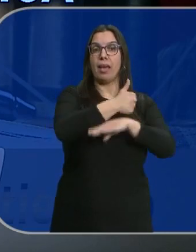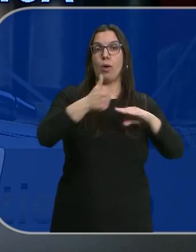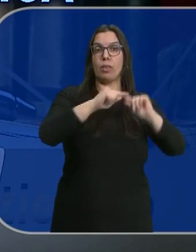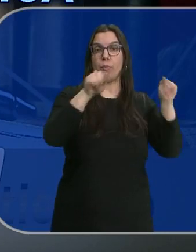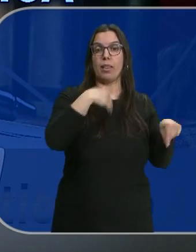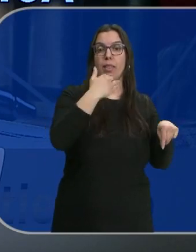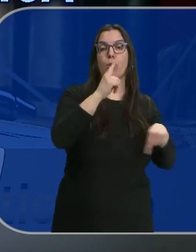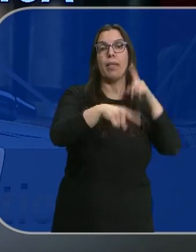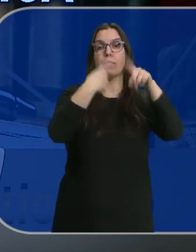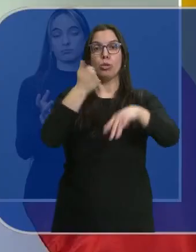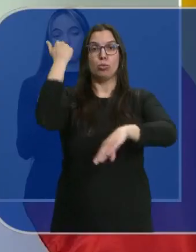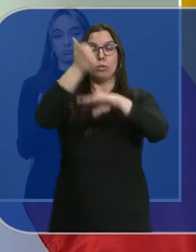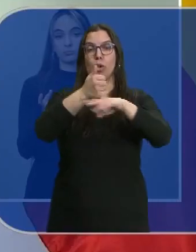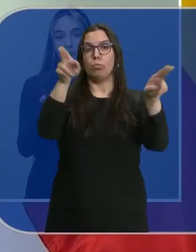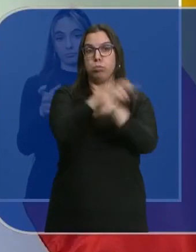de Zamora.